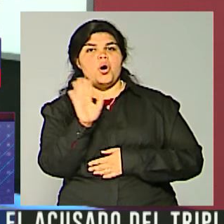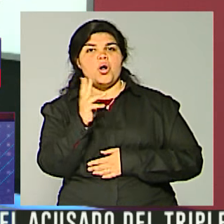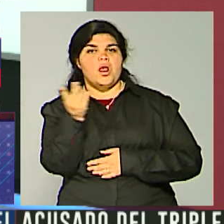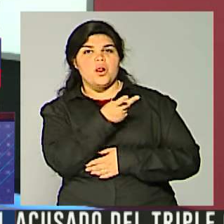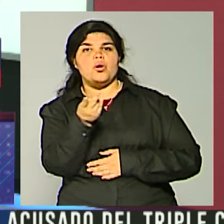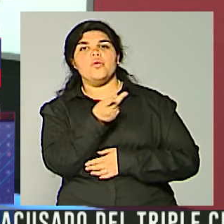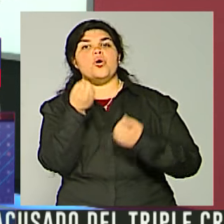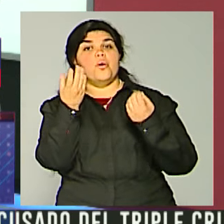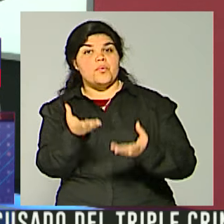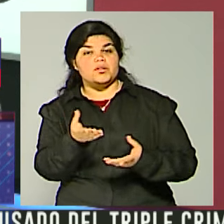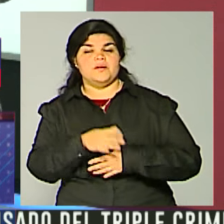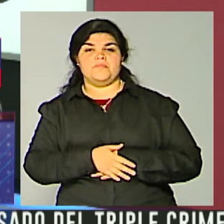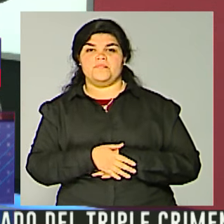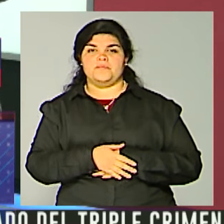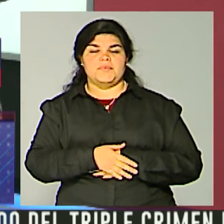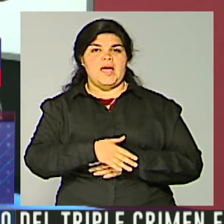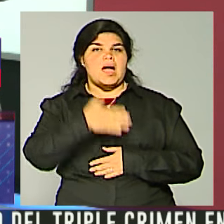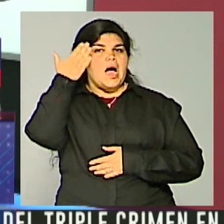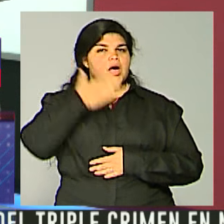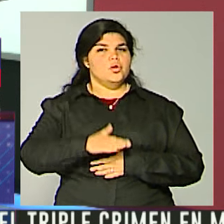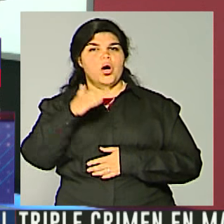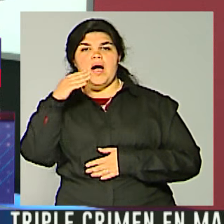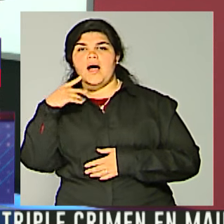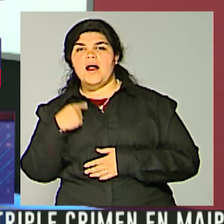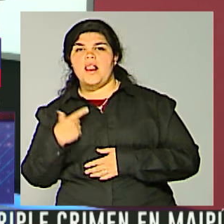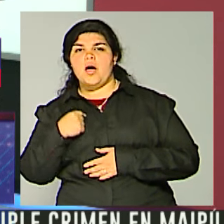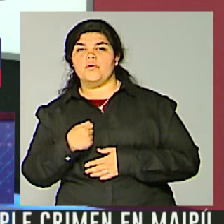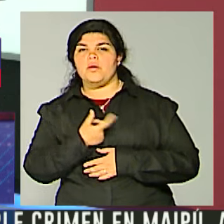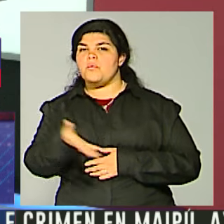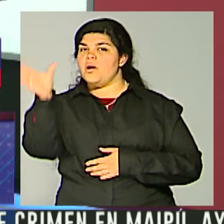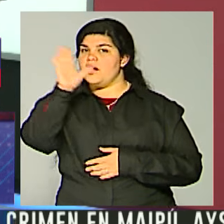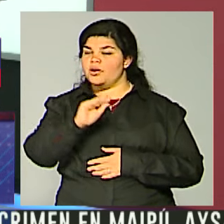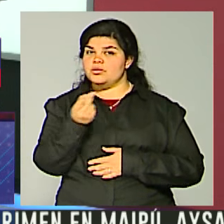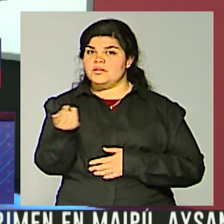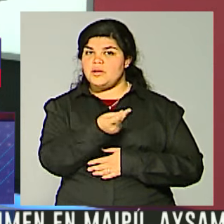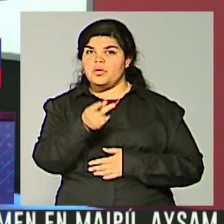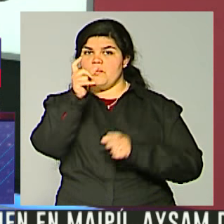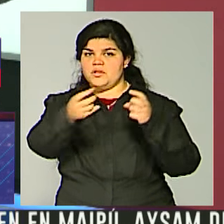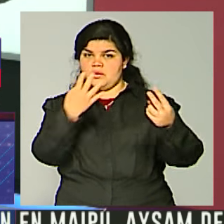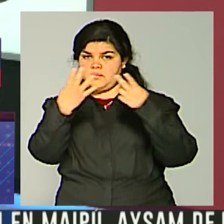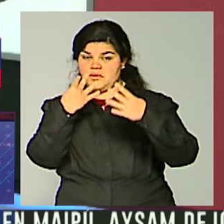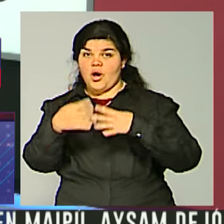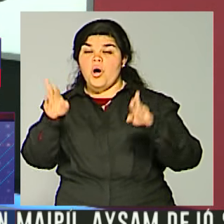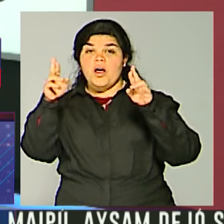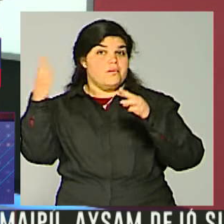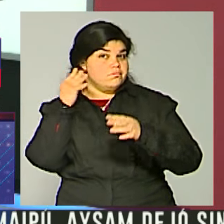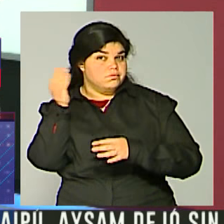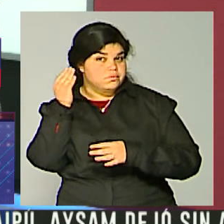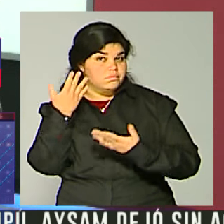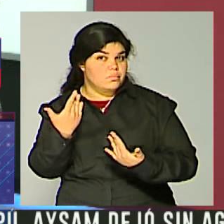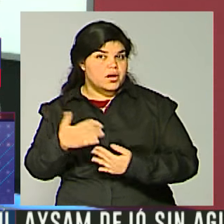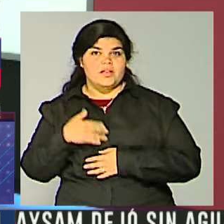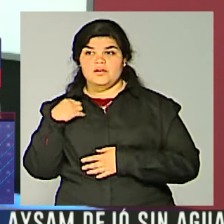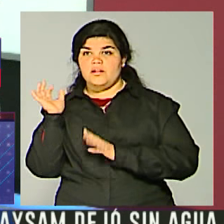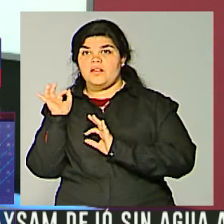Gastón, bueno, y a toda la audiencia que tienen siempre en el canal? Muy buenas noches. Espero que me estén escuchando bien porque ya estoy de regreso a